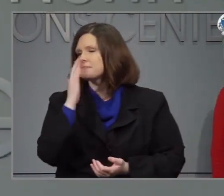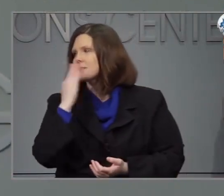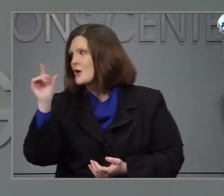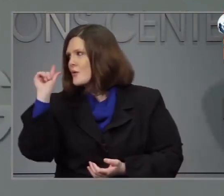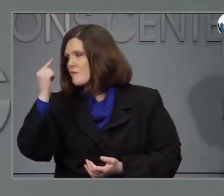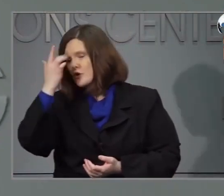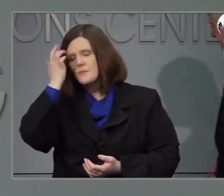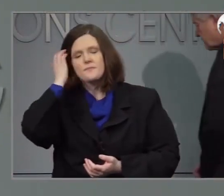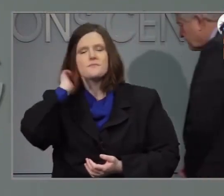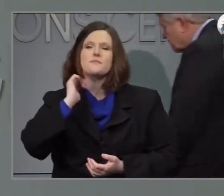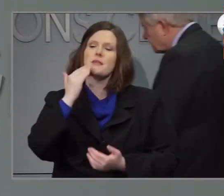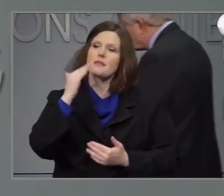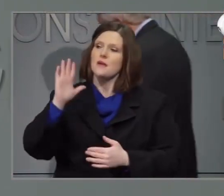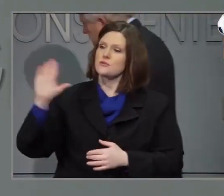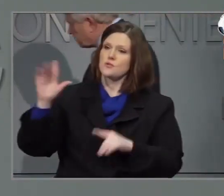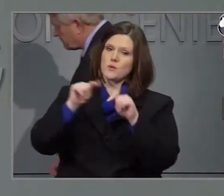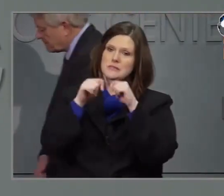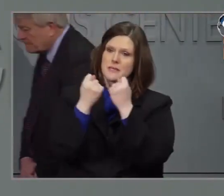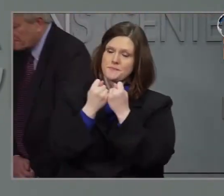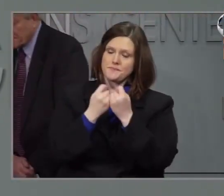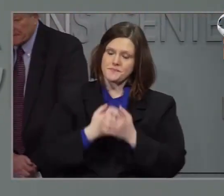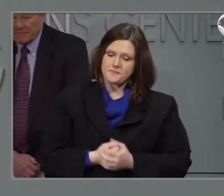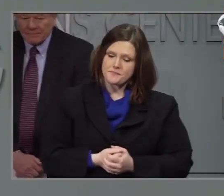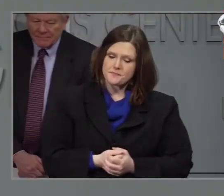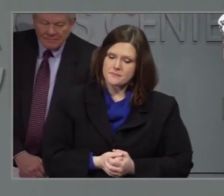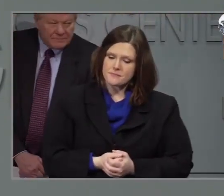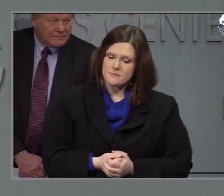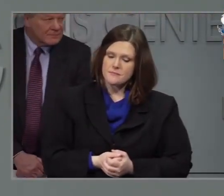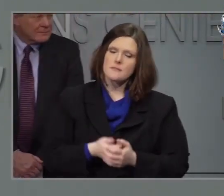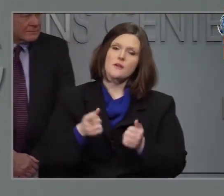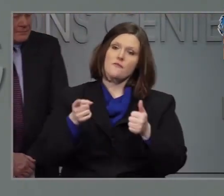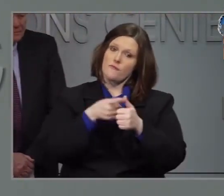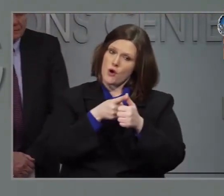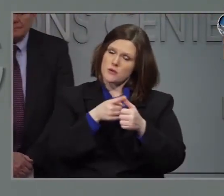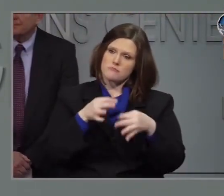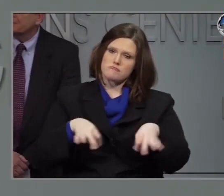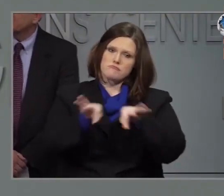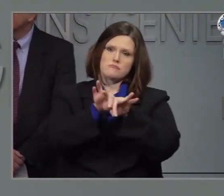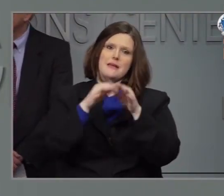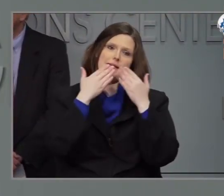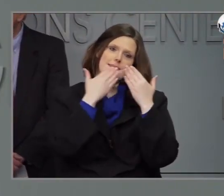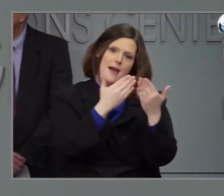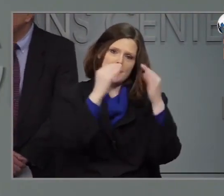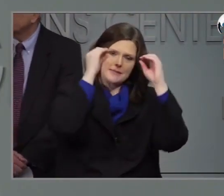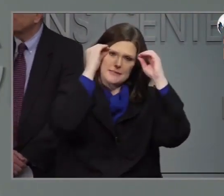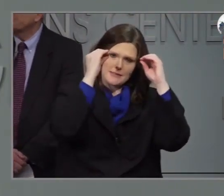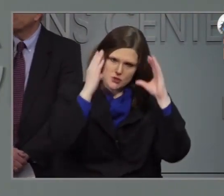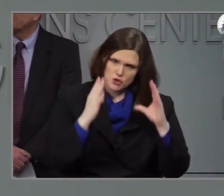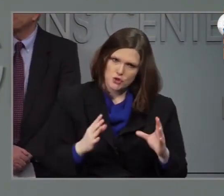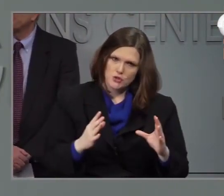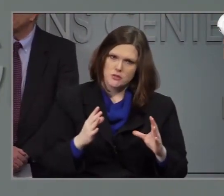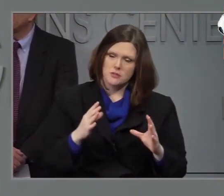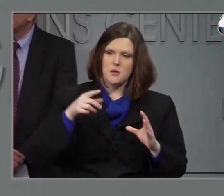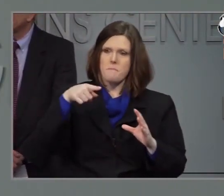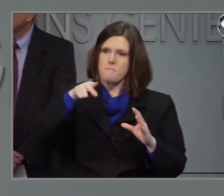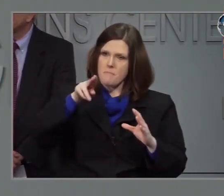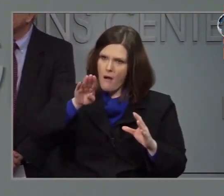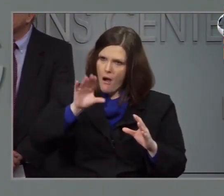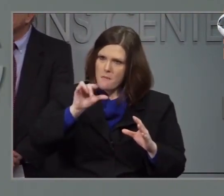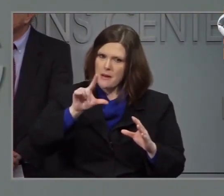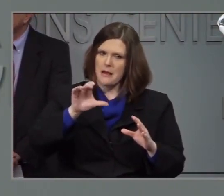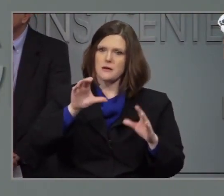gracias gobernador y gracias a todo su equipo primero debemos absolutamente agradecer a los